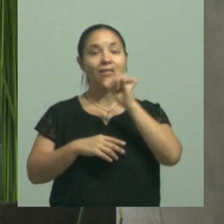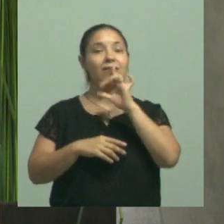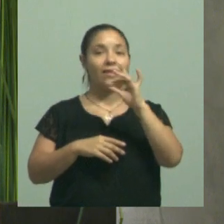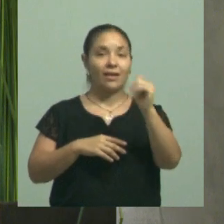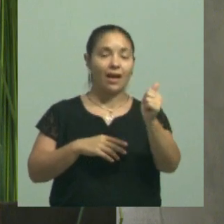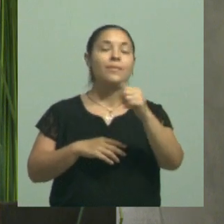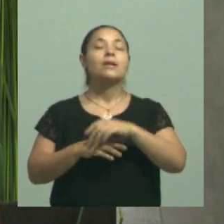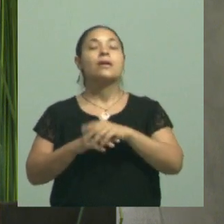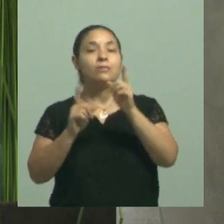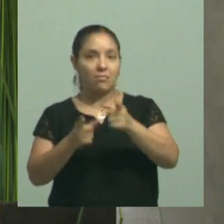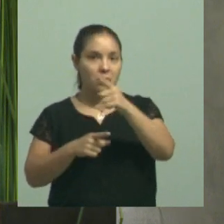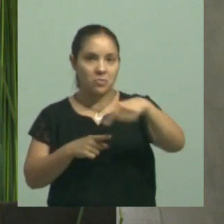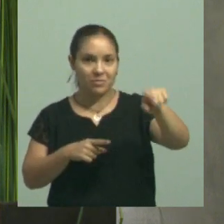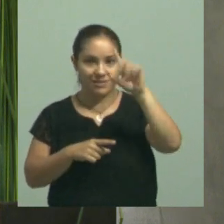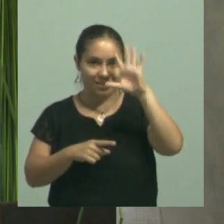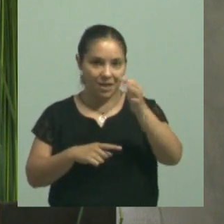también lo saben,